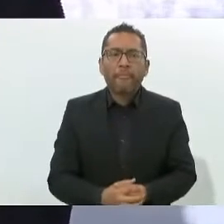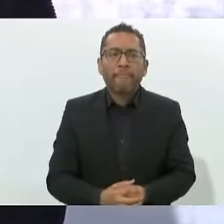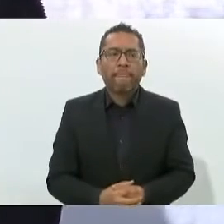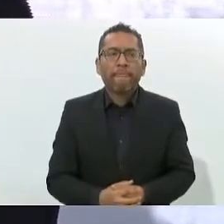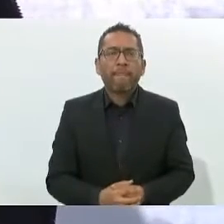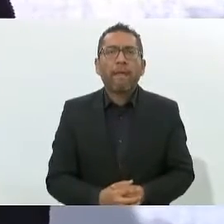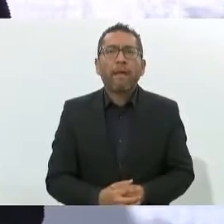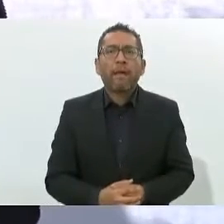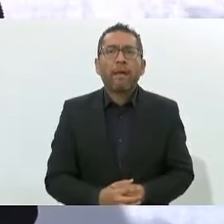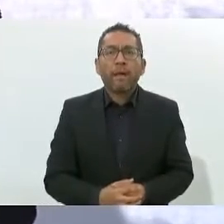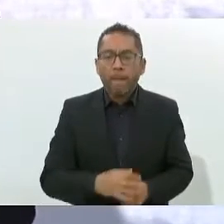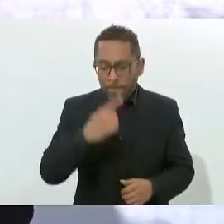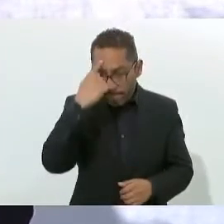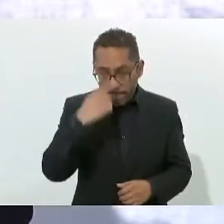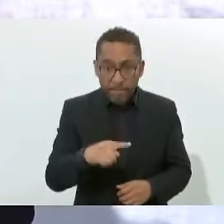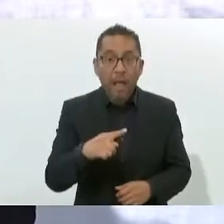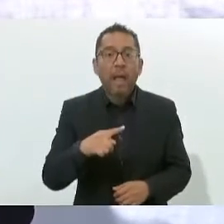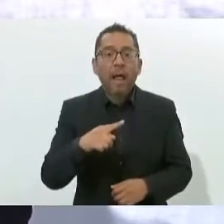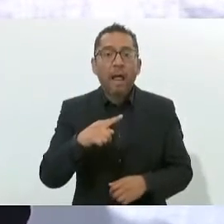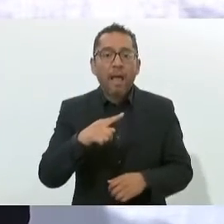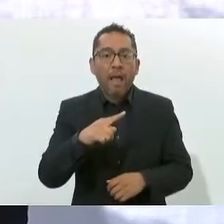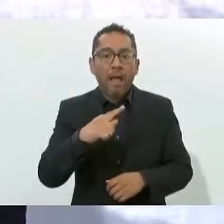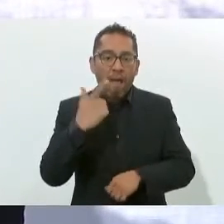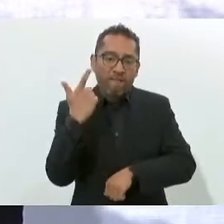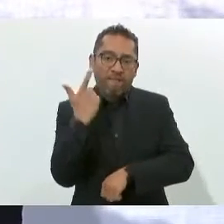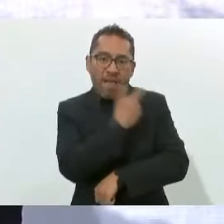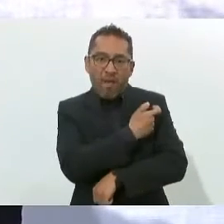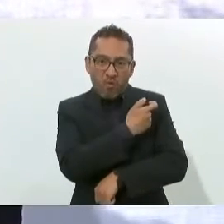contar con la vacuna contra el COVID.